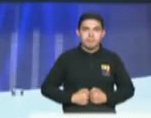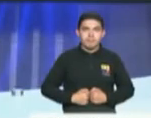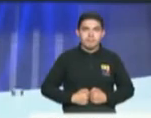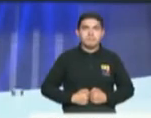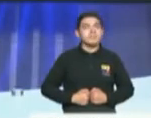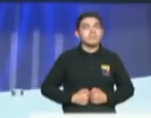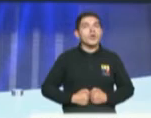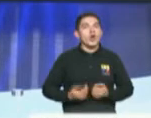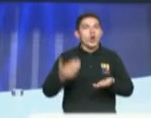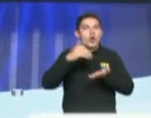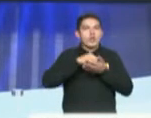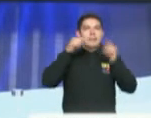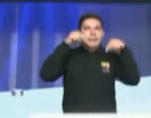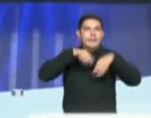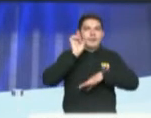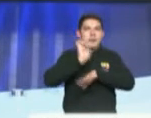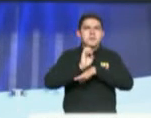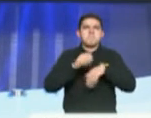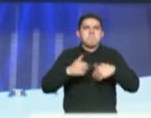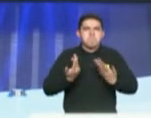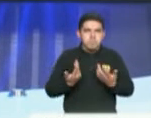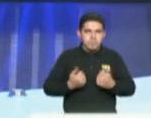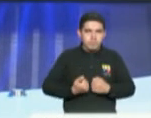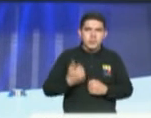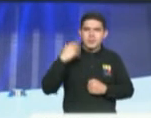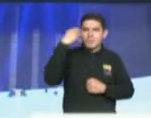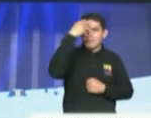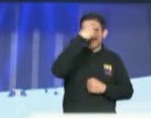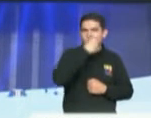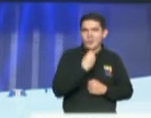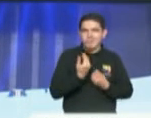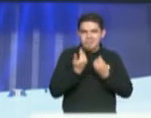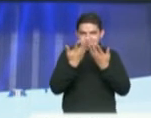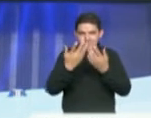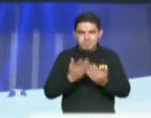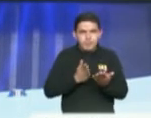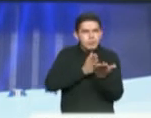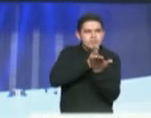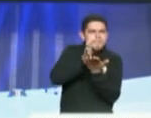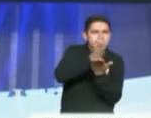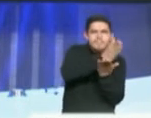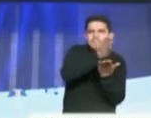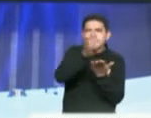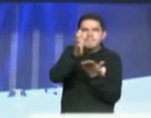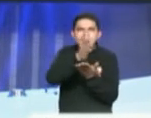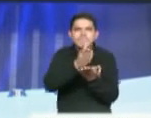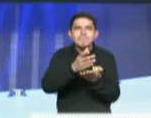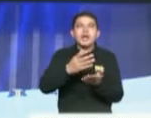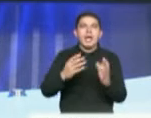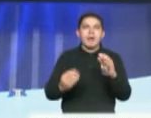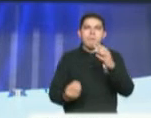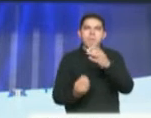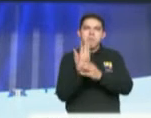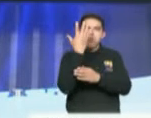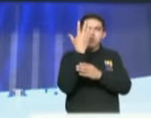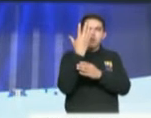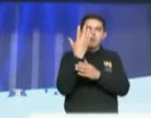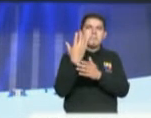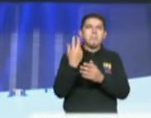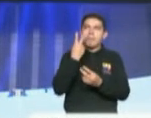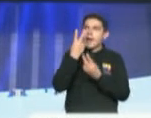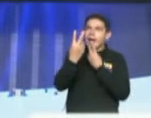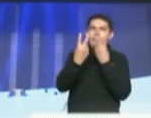regresando al acontecer nacional una hermosa nota para ustedes la ruta de los volcanes constituye un espectacular atractivo